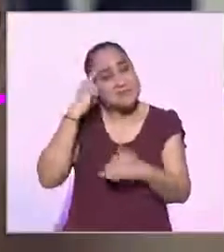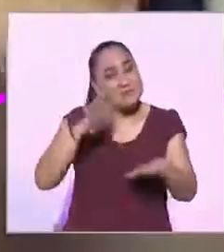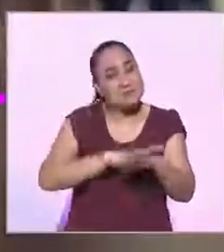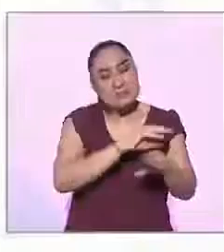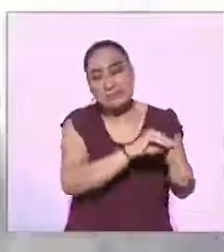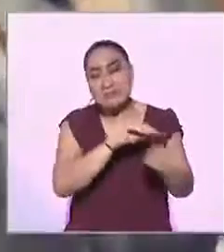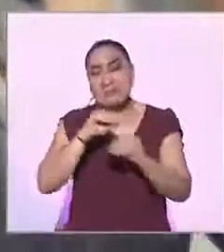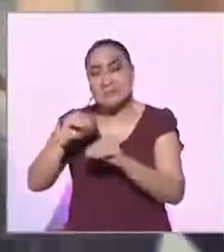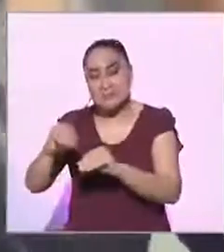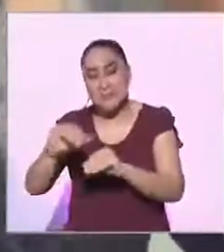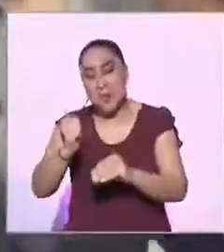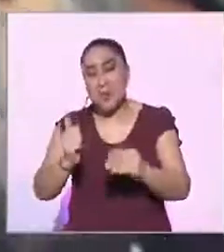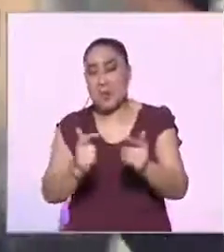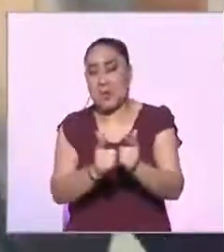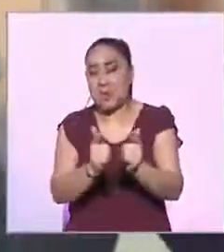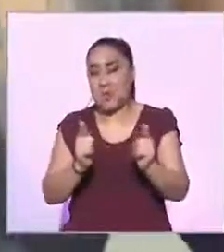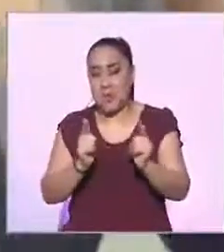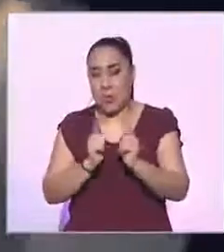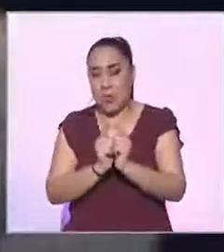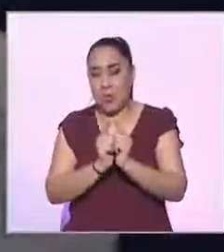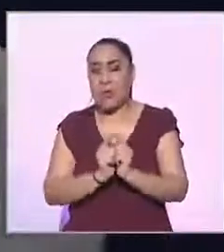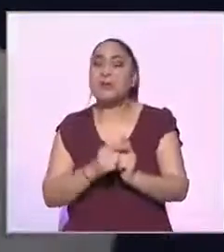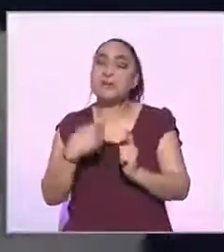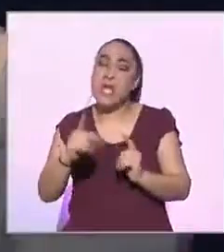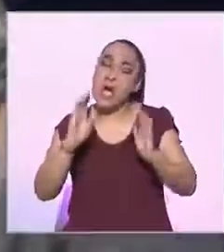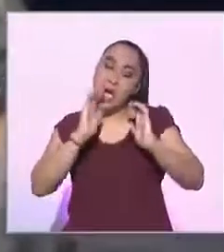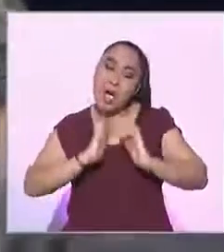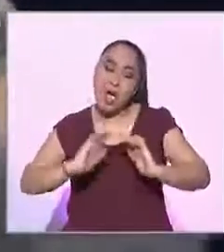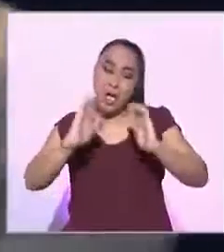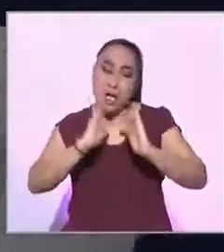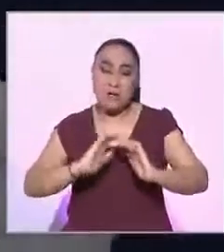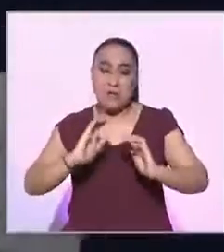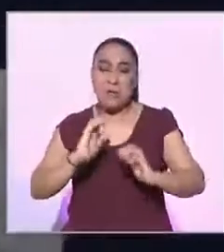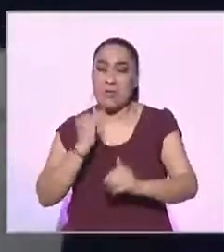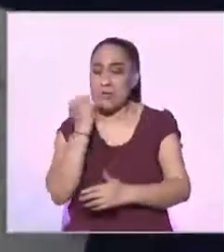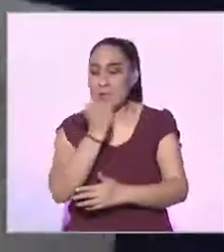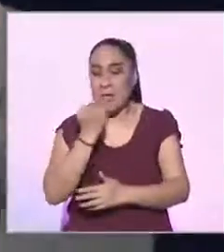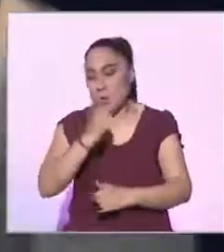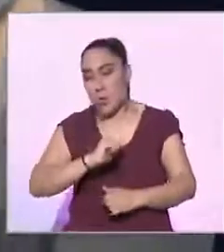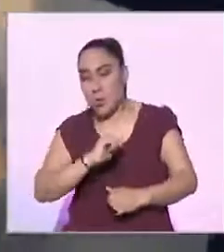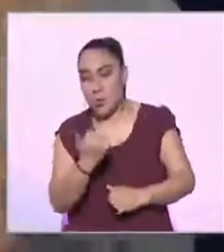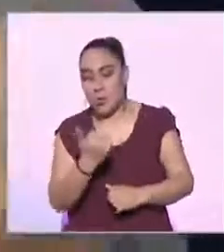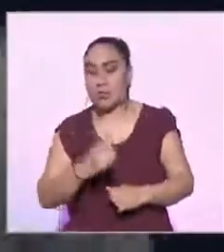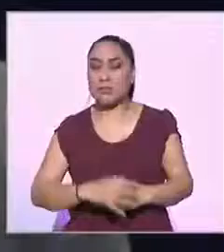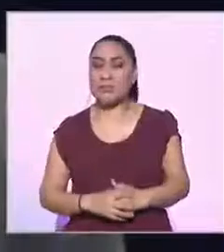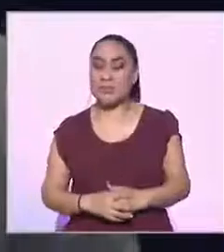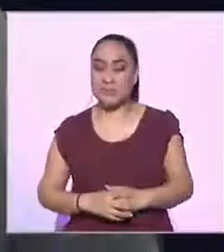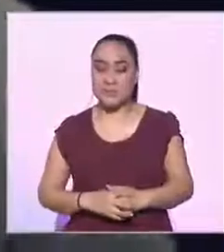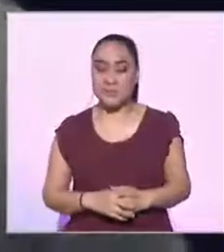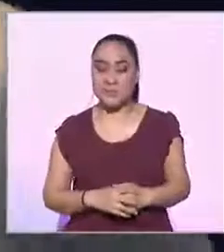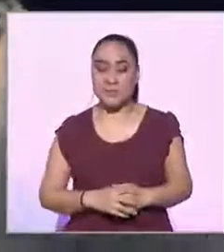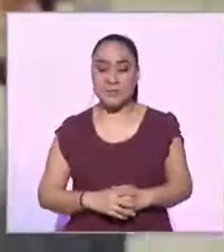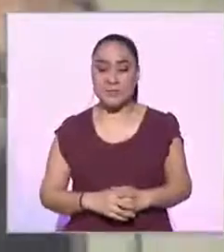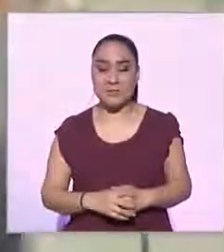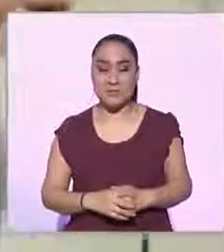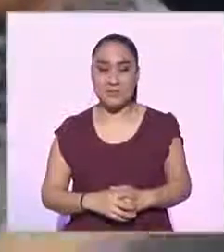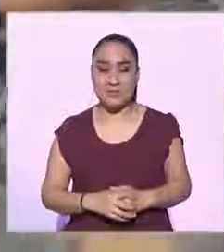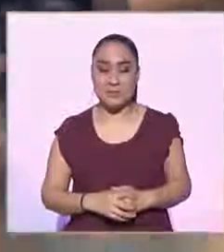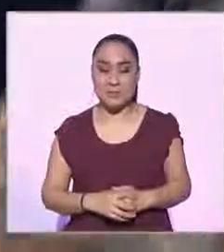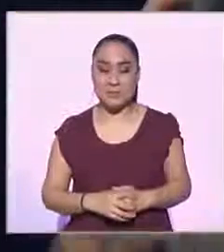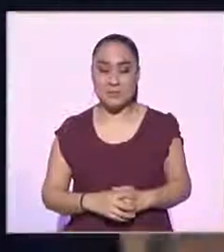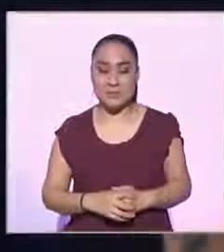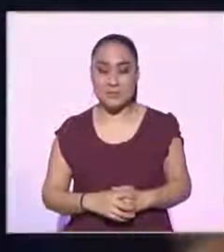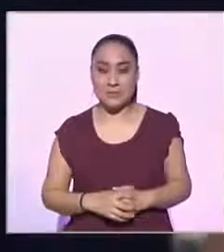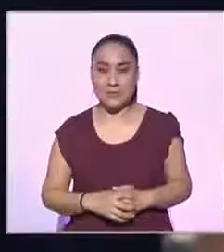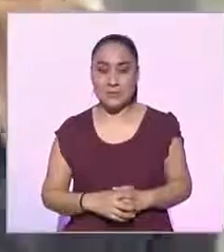de Elefant Deseos. Bien petit de fille de mon comics, bien faire des bulles, bien faire des whip,